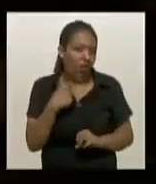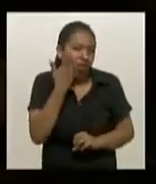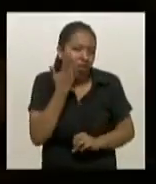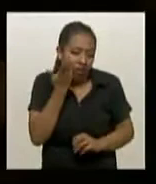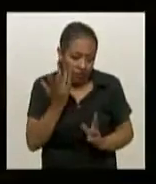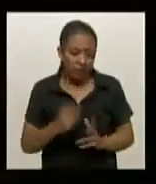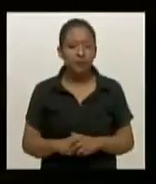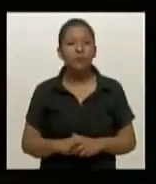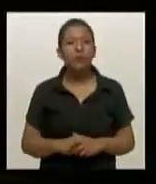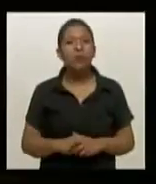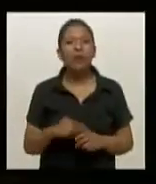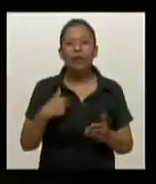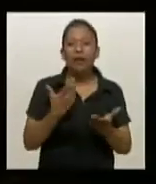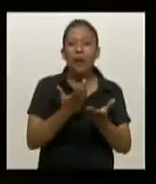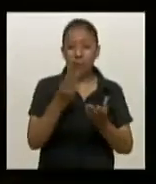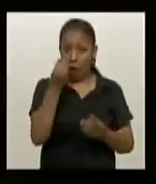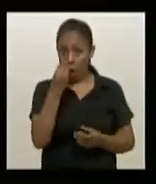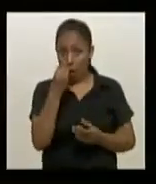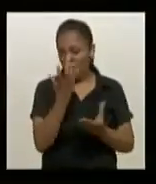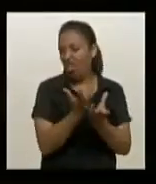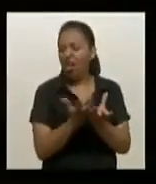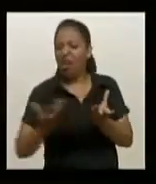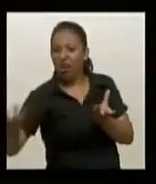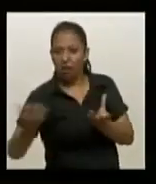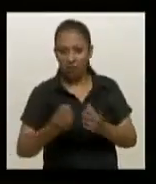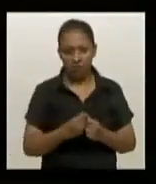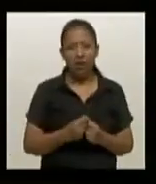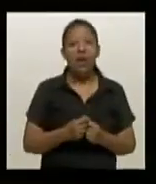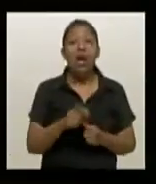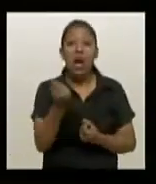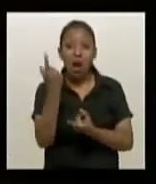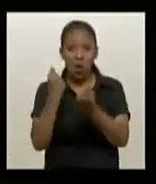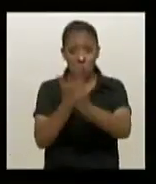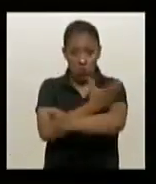Los apartan para darles de comer, ¿no? Hay compañeros que también,